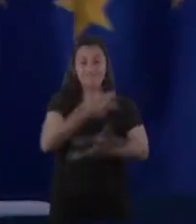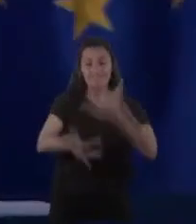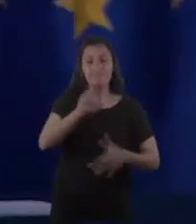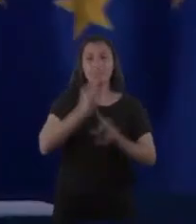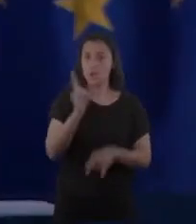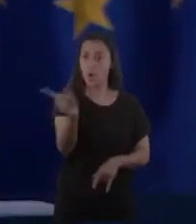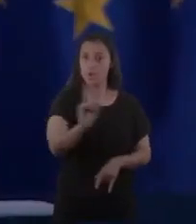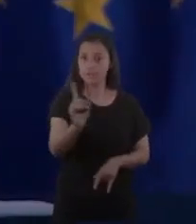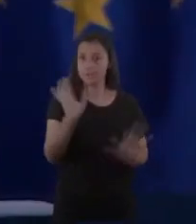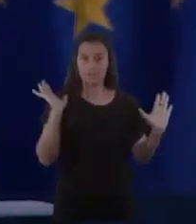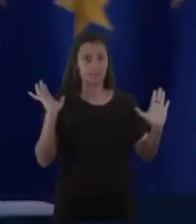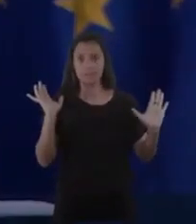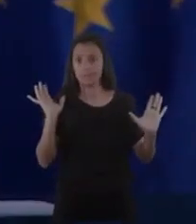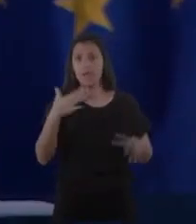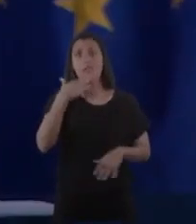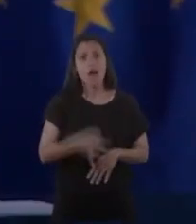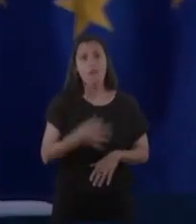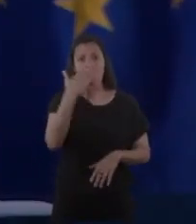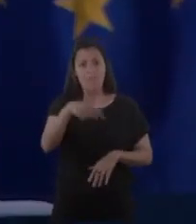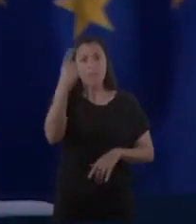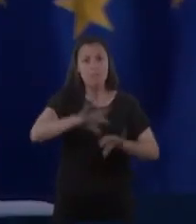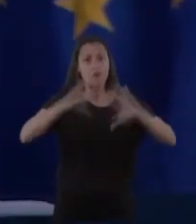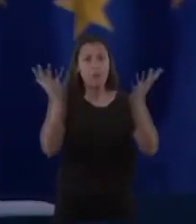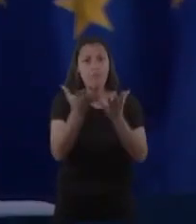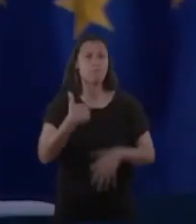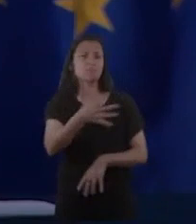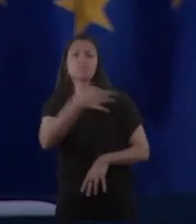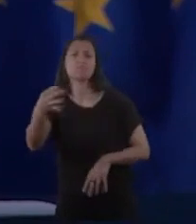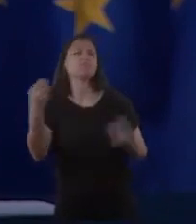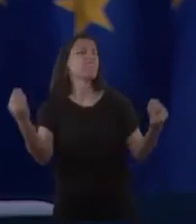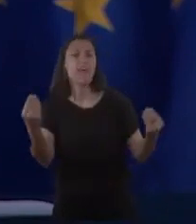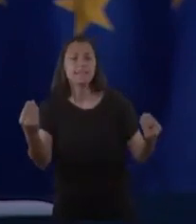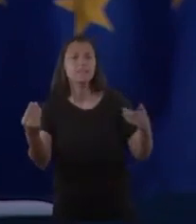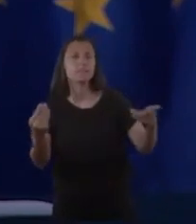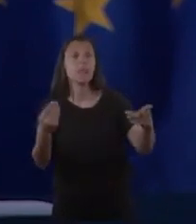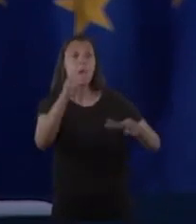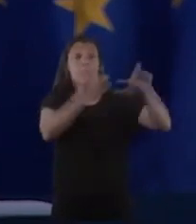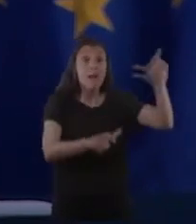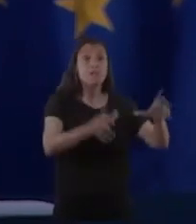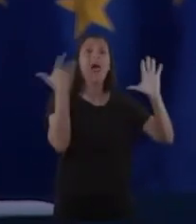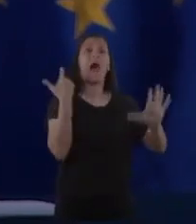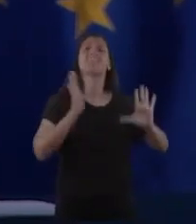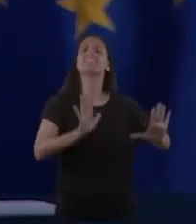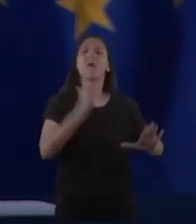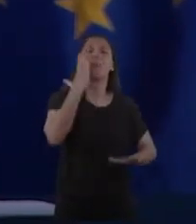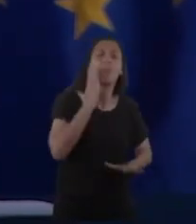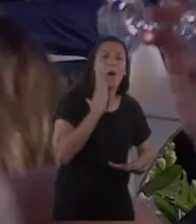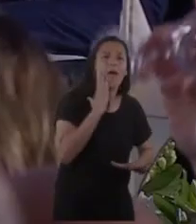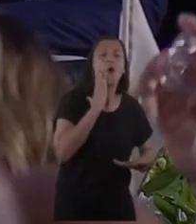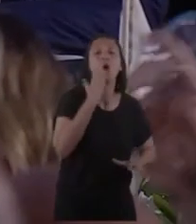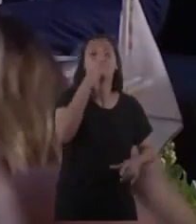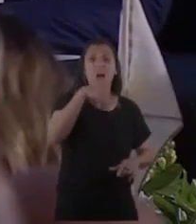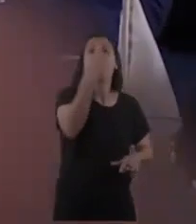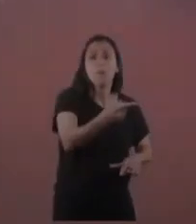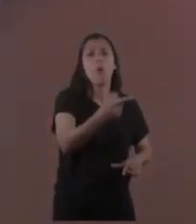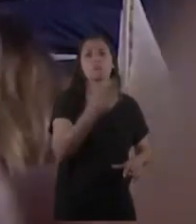mejores. La verdad es que después de la pandemia lo que verificamos es que los que eran buenos resultaron